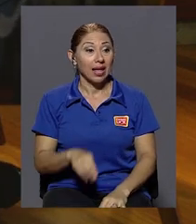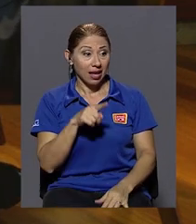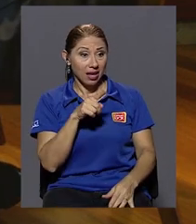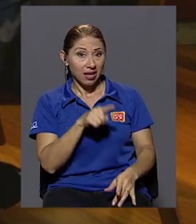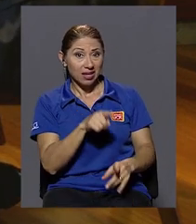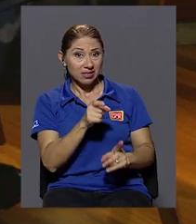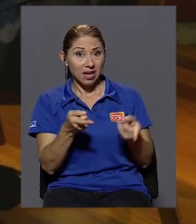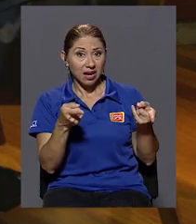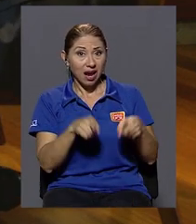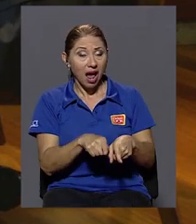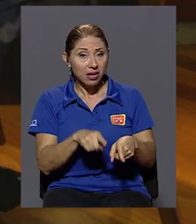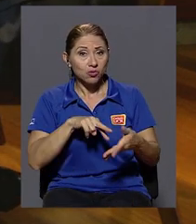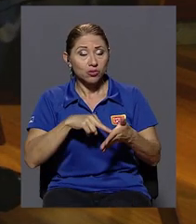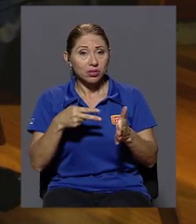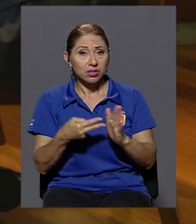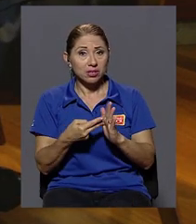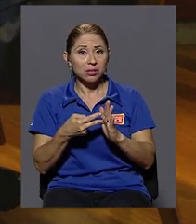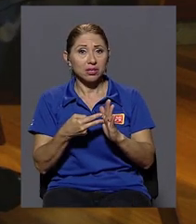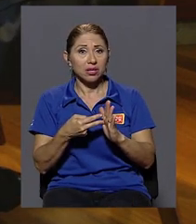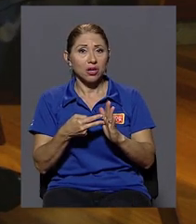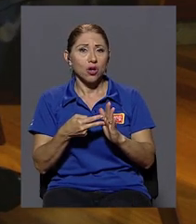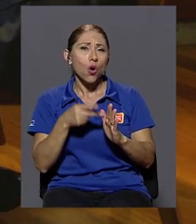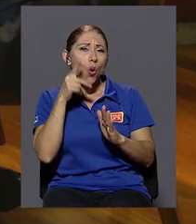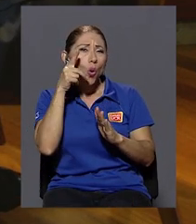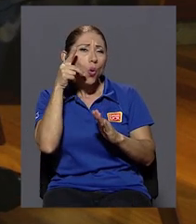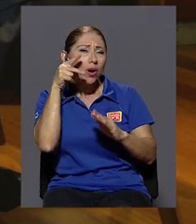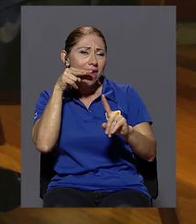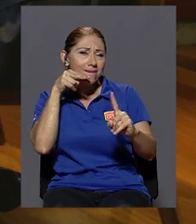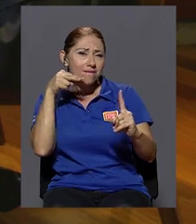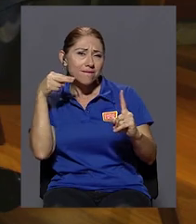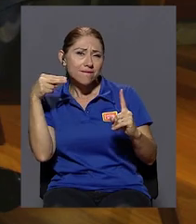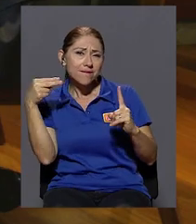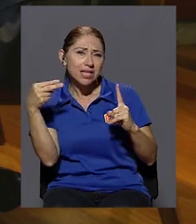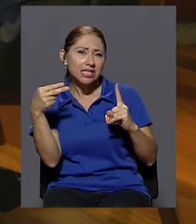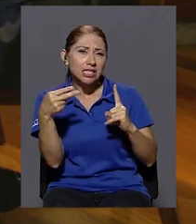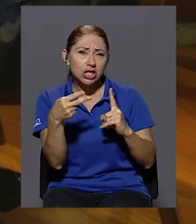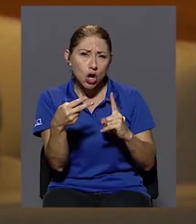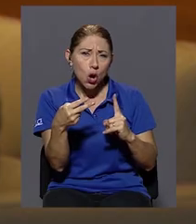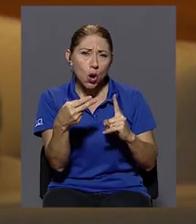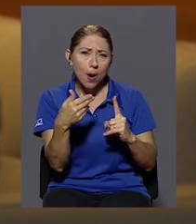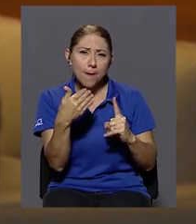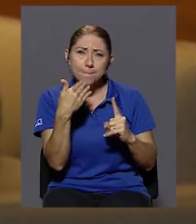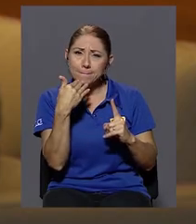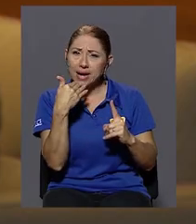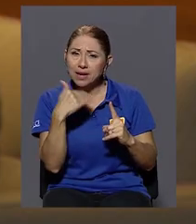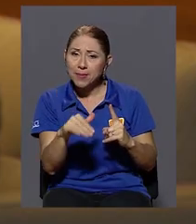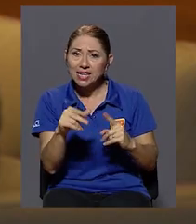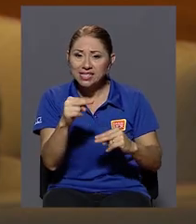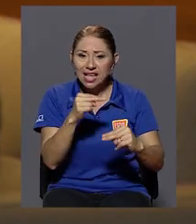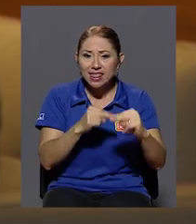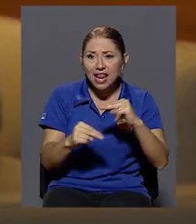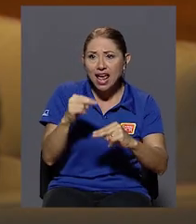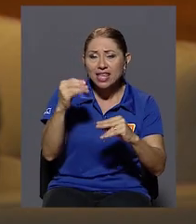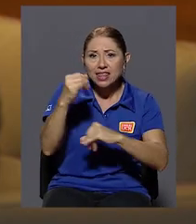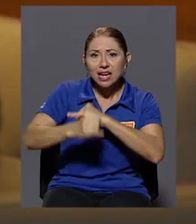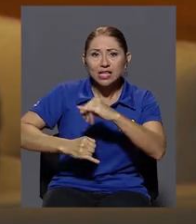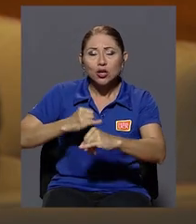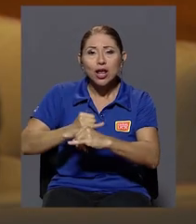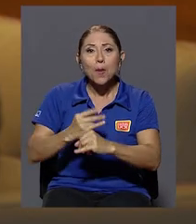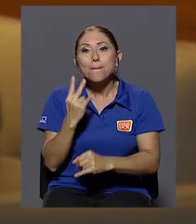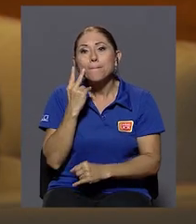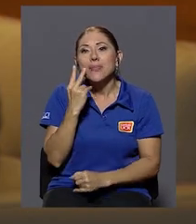trataría en ese caso de una visión que no dudo de calificar de perversa de la internacionalización,